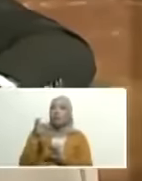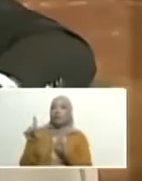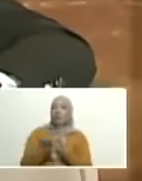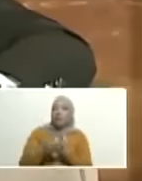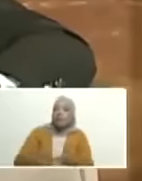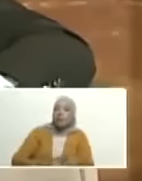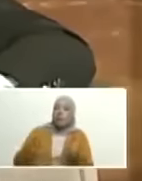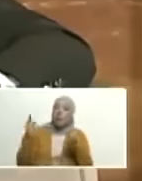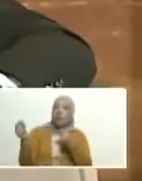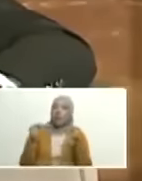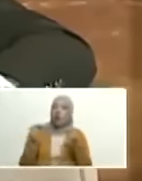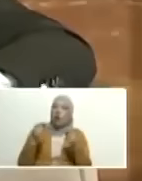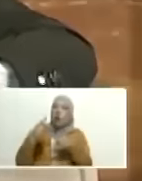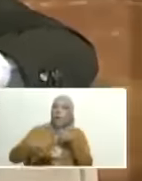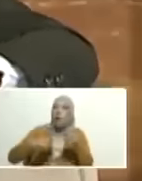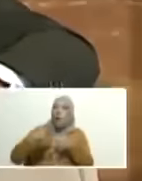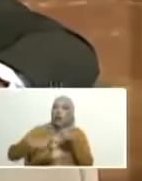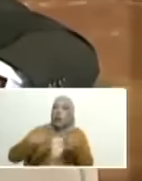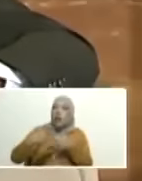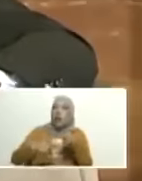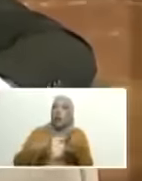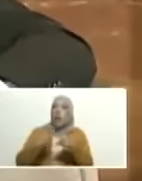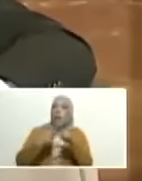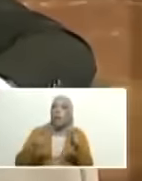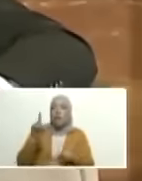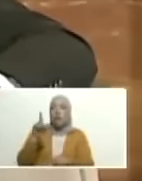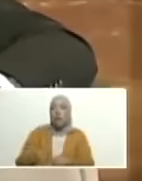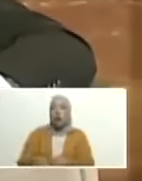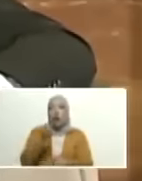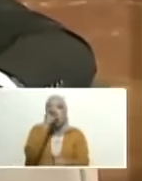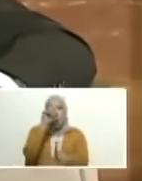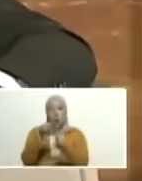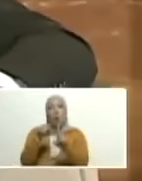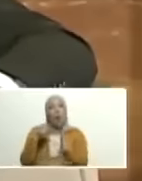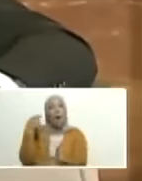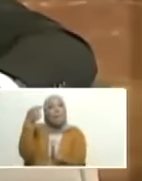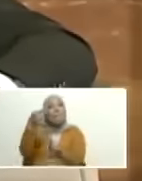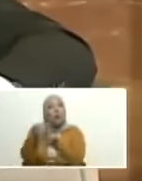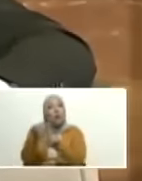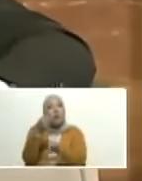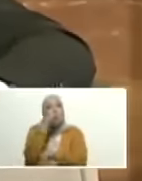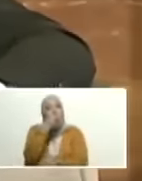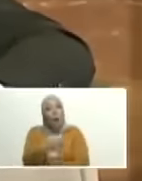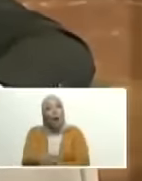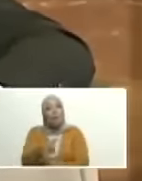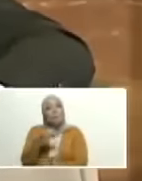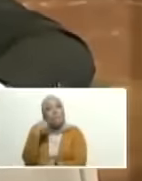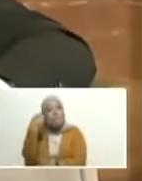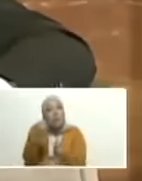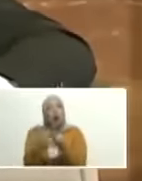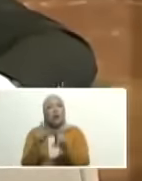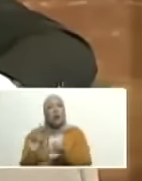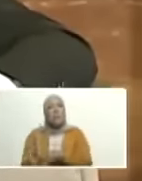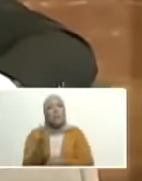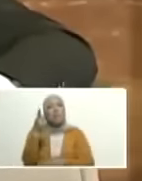haciendo esto de forma progresiva, pero también lo señalamos como un muy buen primer paso para